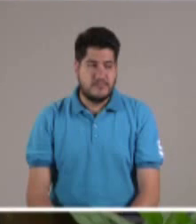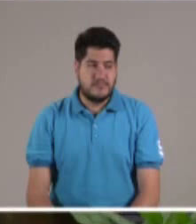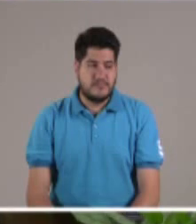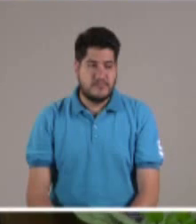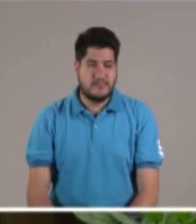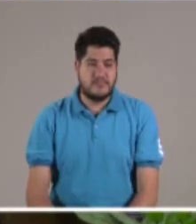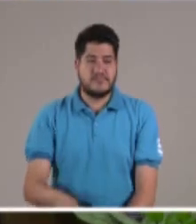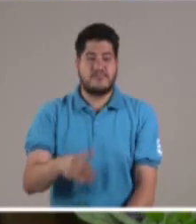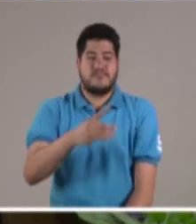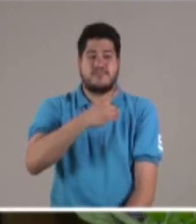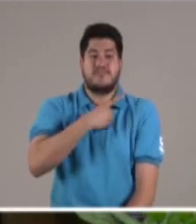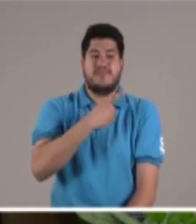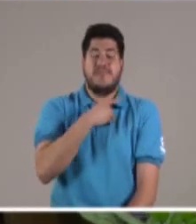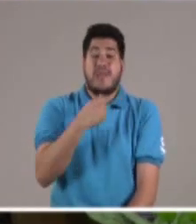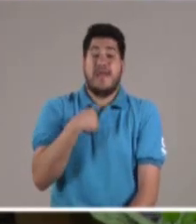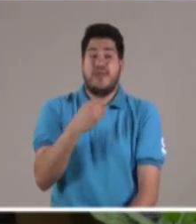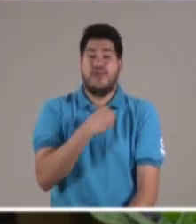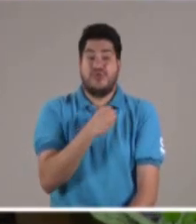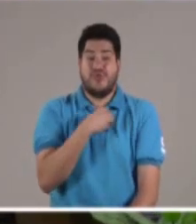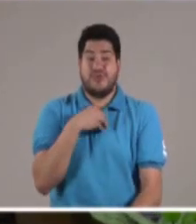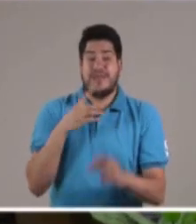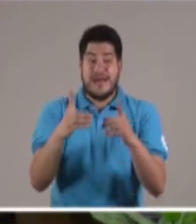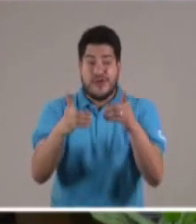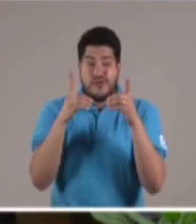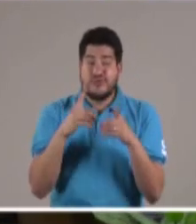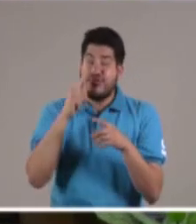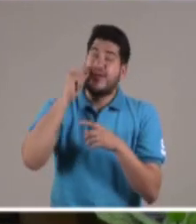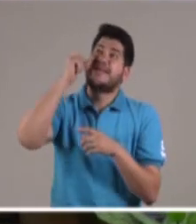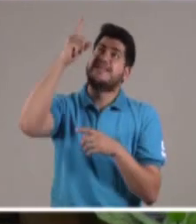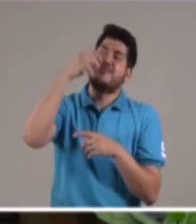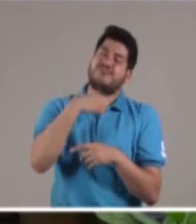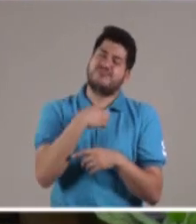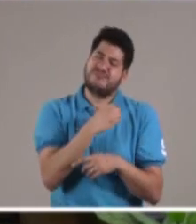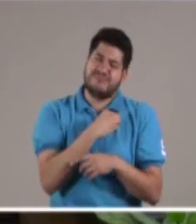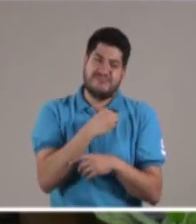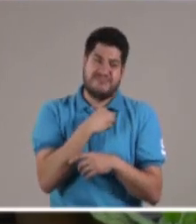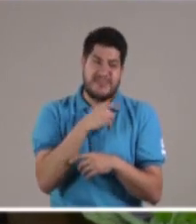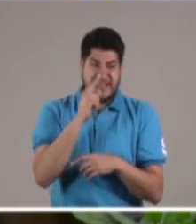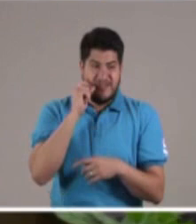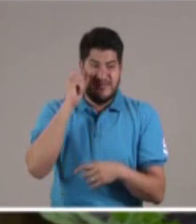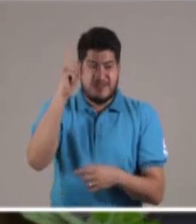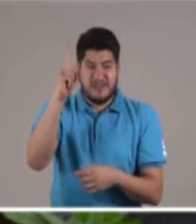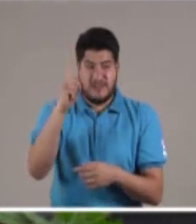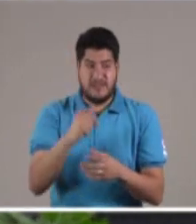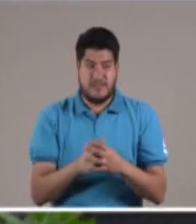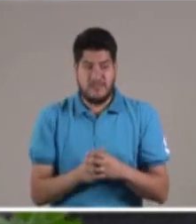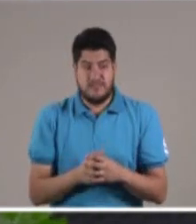en el anhelo quiero dones Quiero los dones señor Quiero los dones hermano